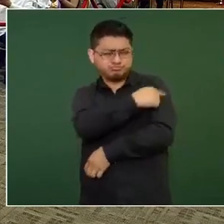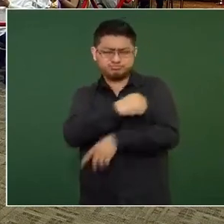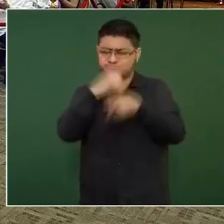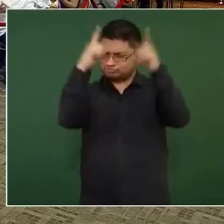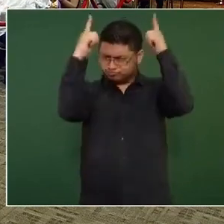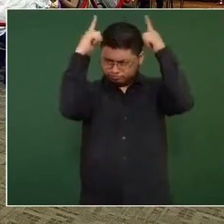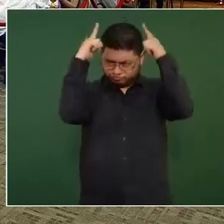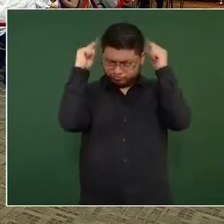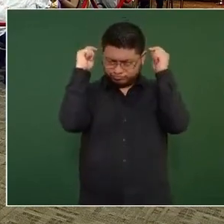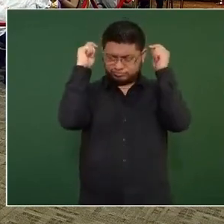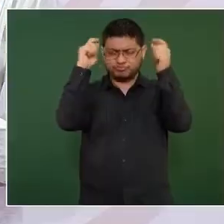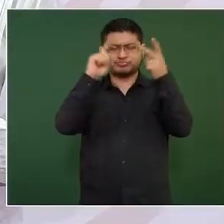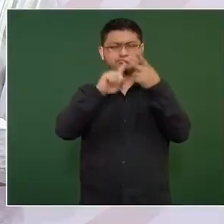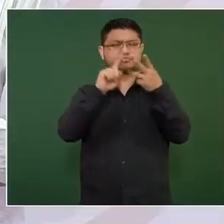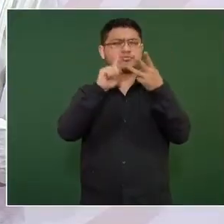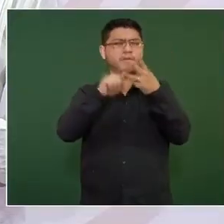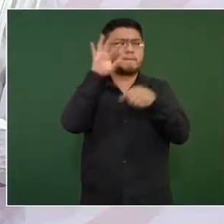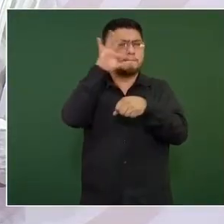trabajadores del sector salud.